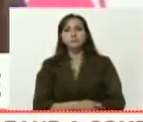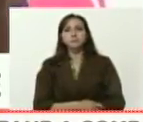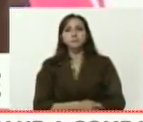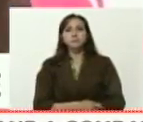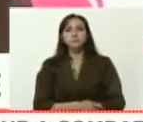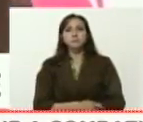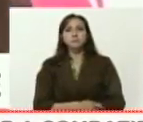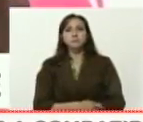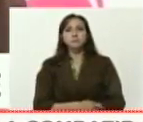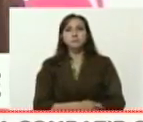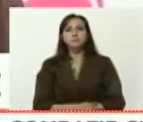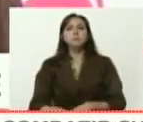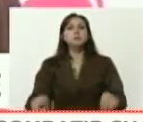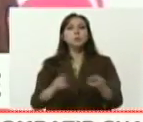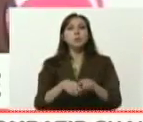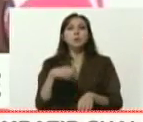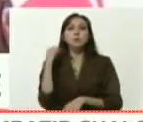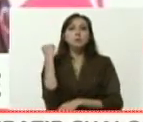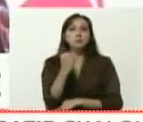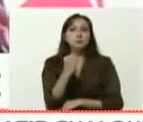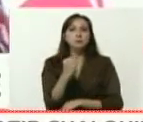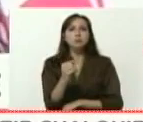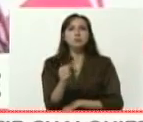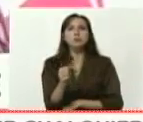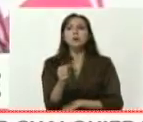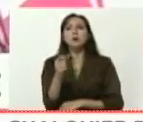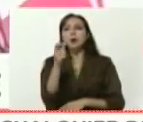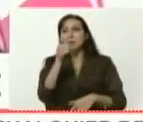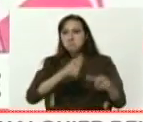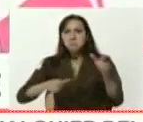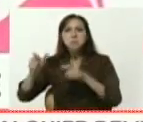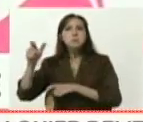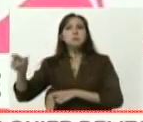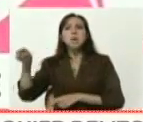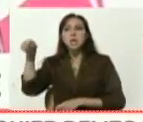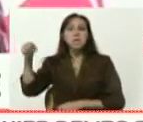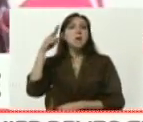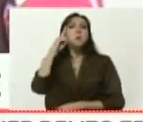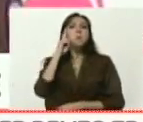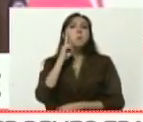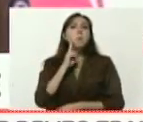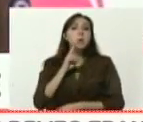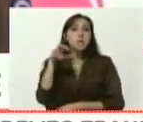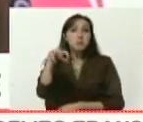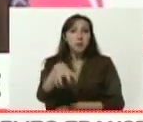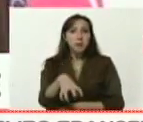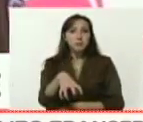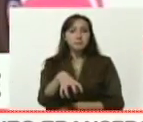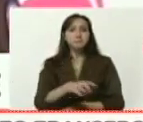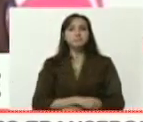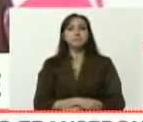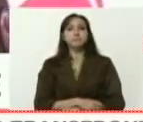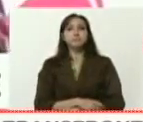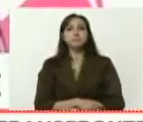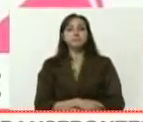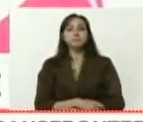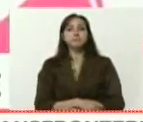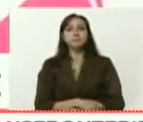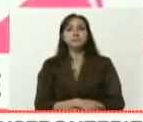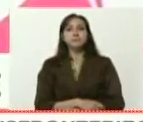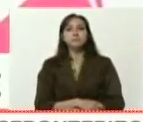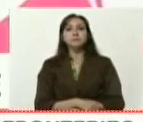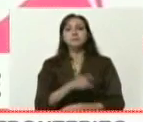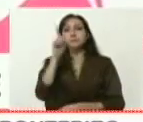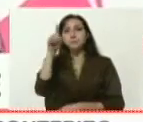Asesinan a mansalva a ciudadanos en San Félix, Estado Bolívar. Colocan a agitadores de